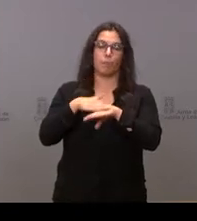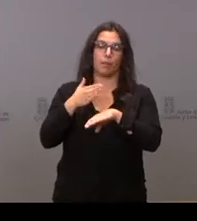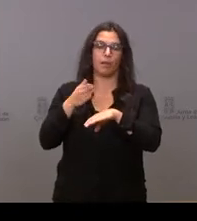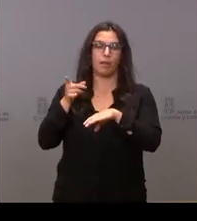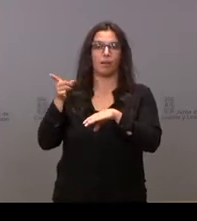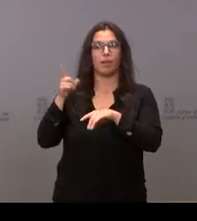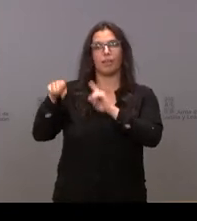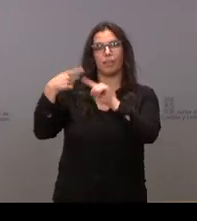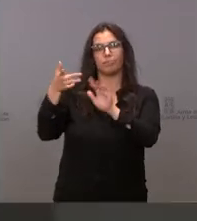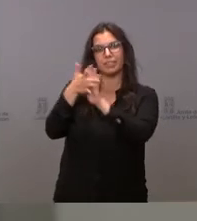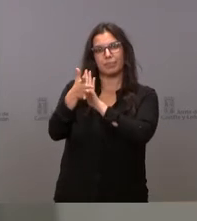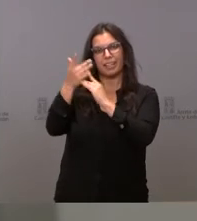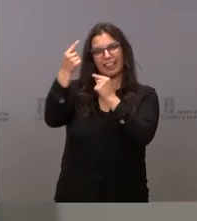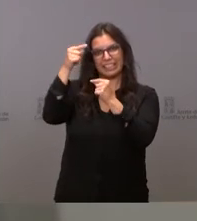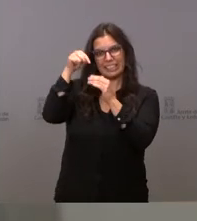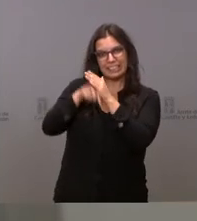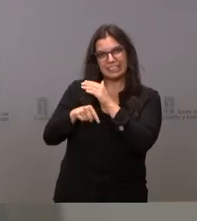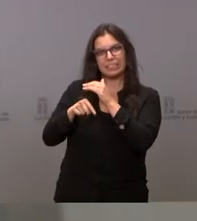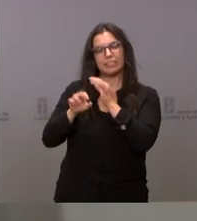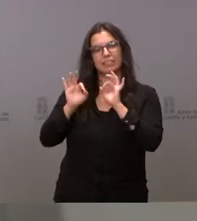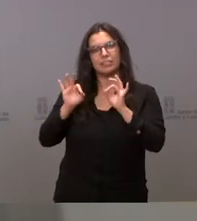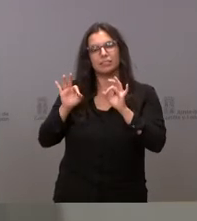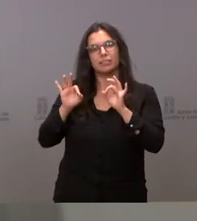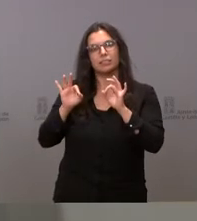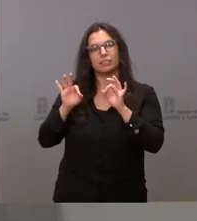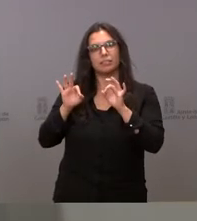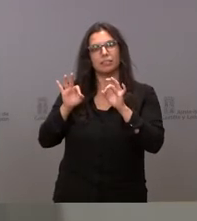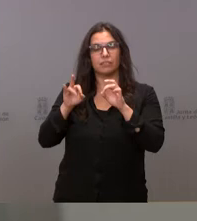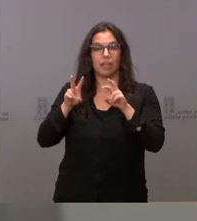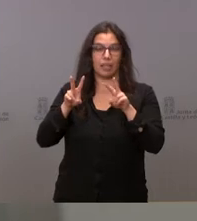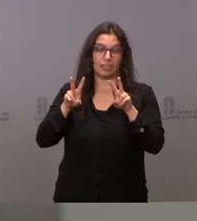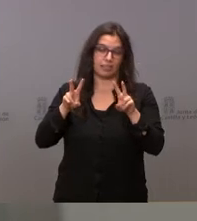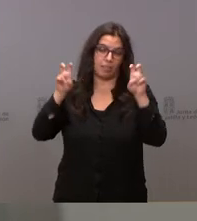para dar explicaciones más detalladas de probablemente el asunto